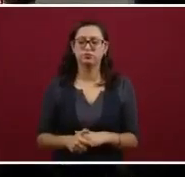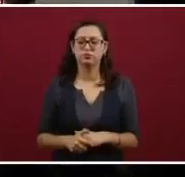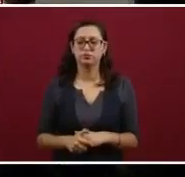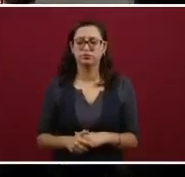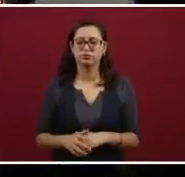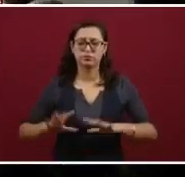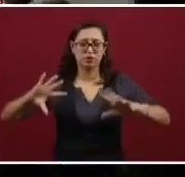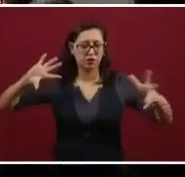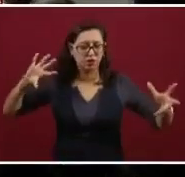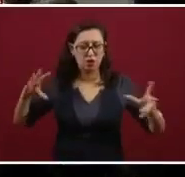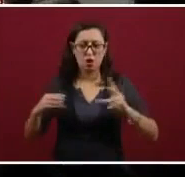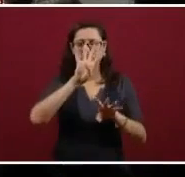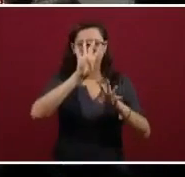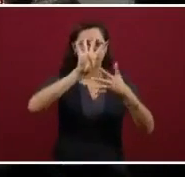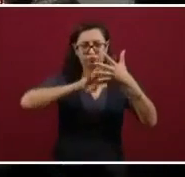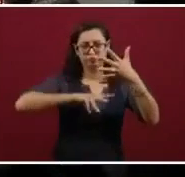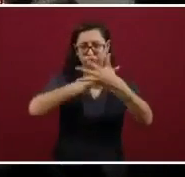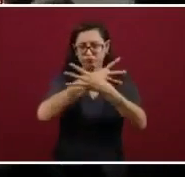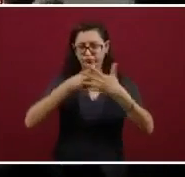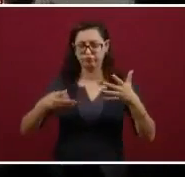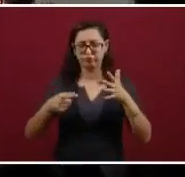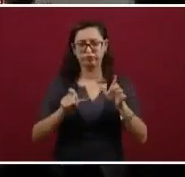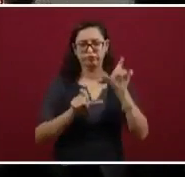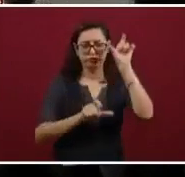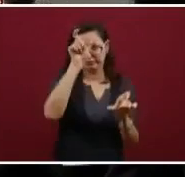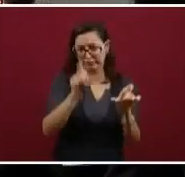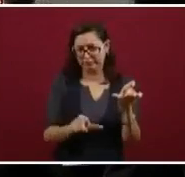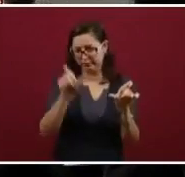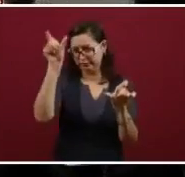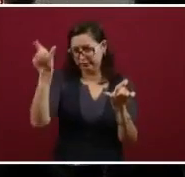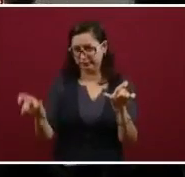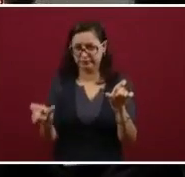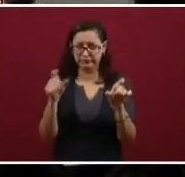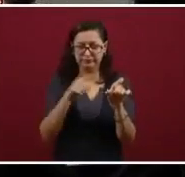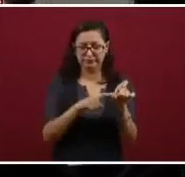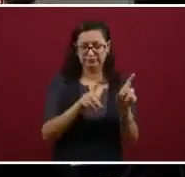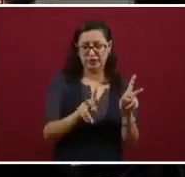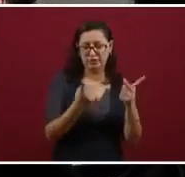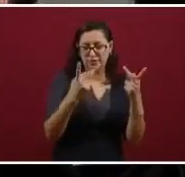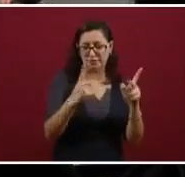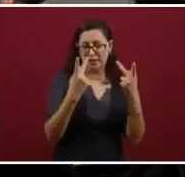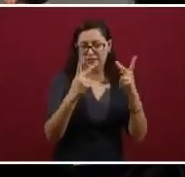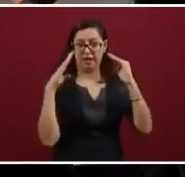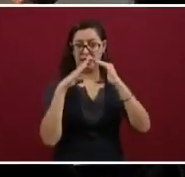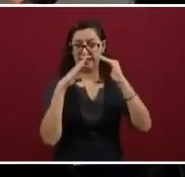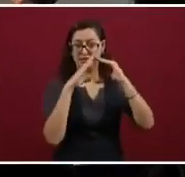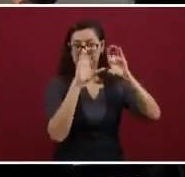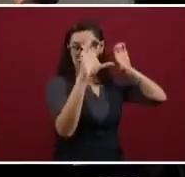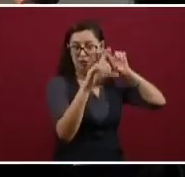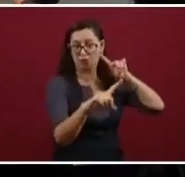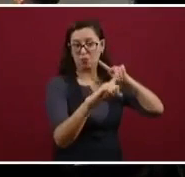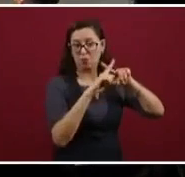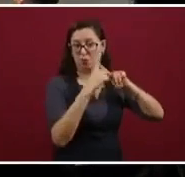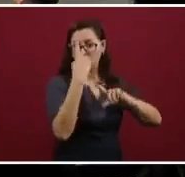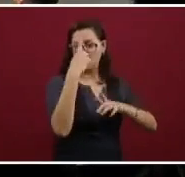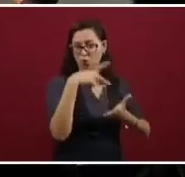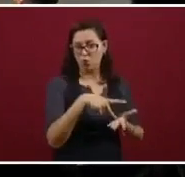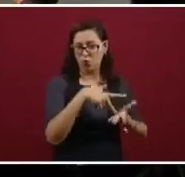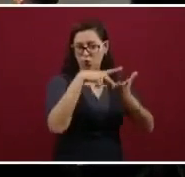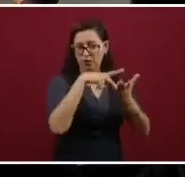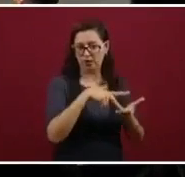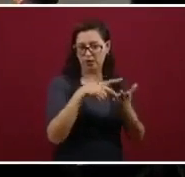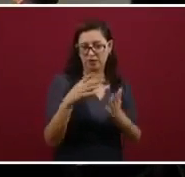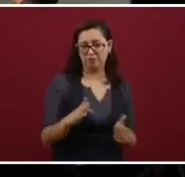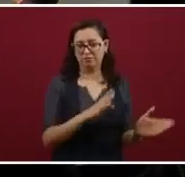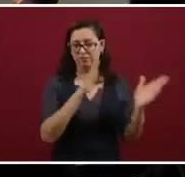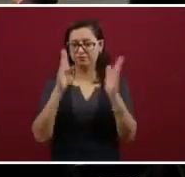tabla de todos de manera conjunta. Una barra es la venta para tanques estacionarios por kilo y la otra barra